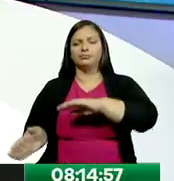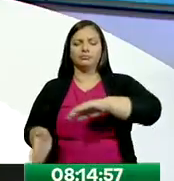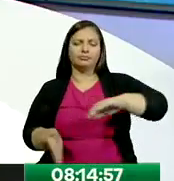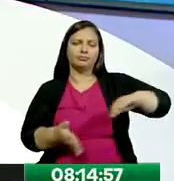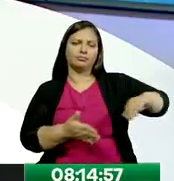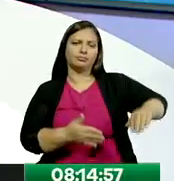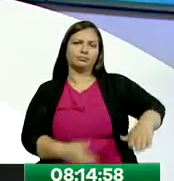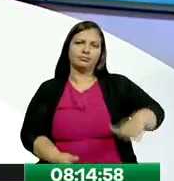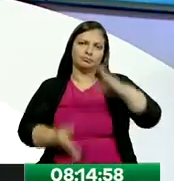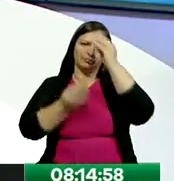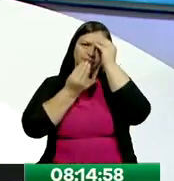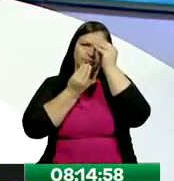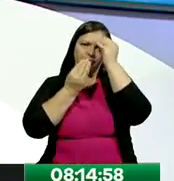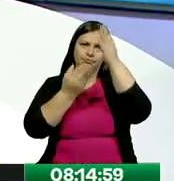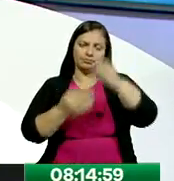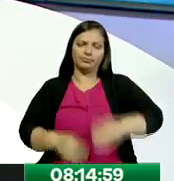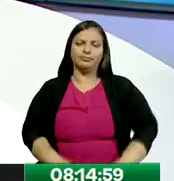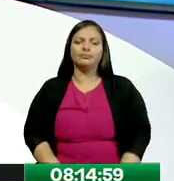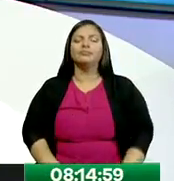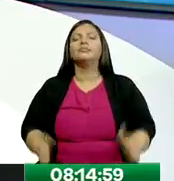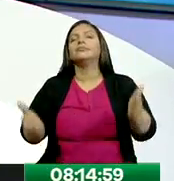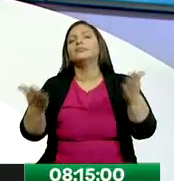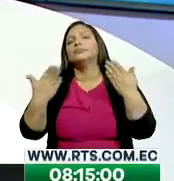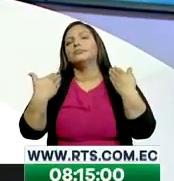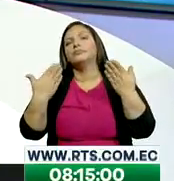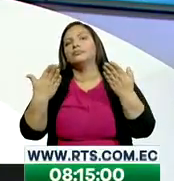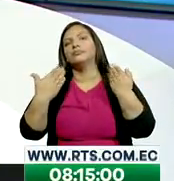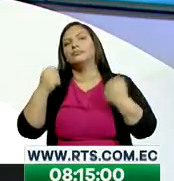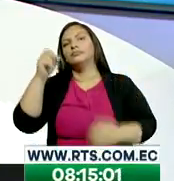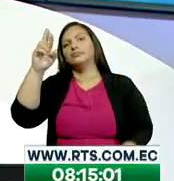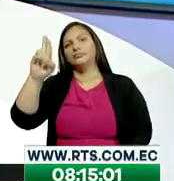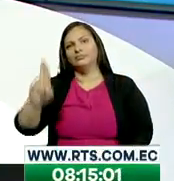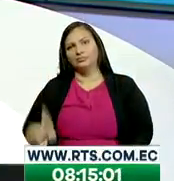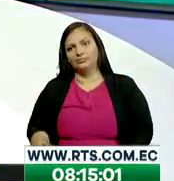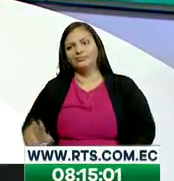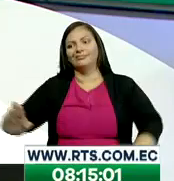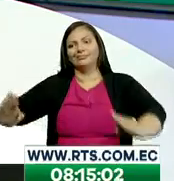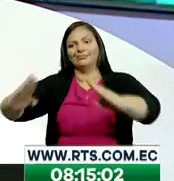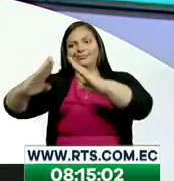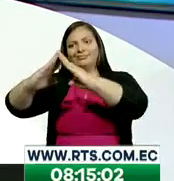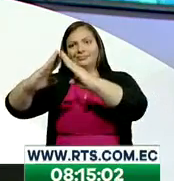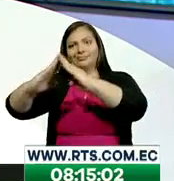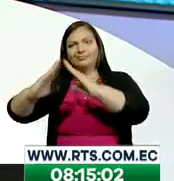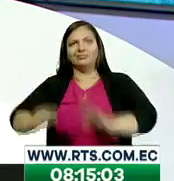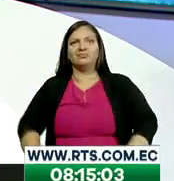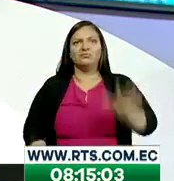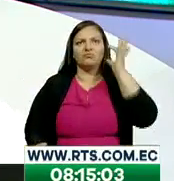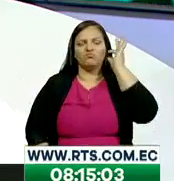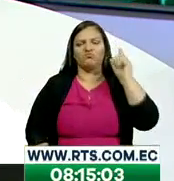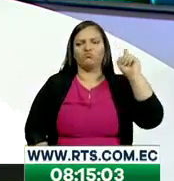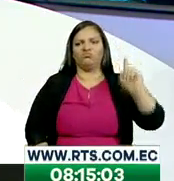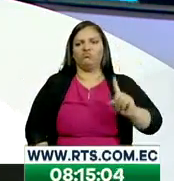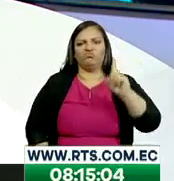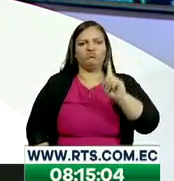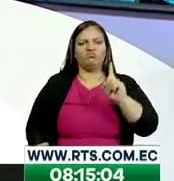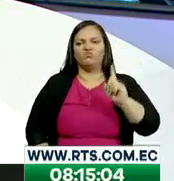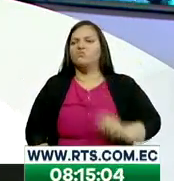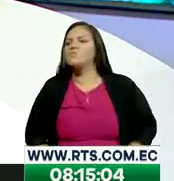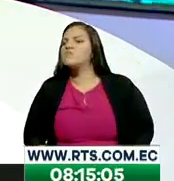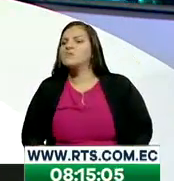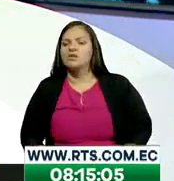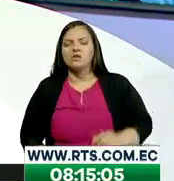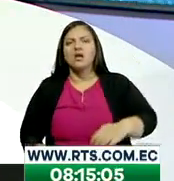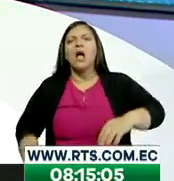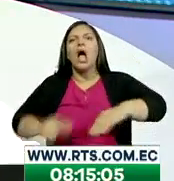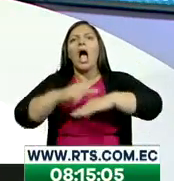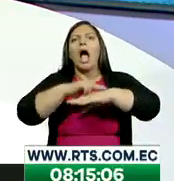Acusan a una mujer de incendiar la casa de su expareja ubicada al suroeste de Guayaquil. La madre del hombre asegura